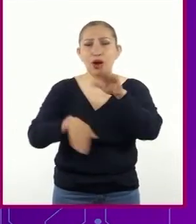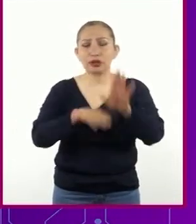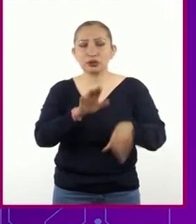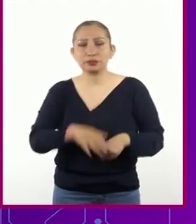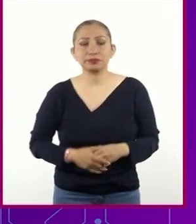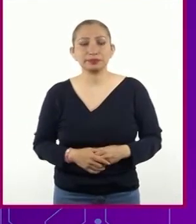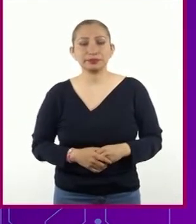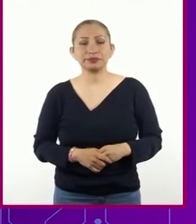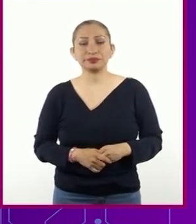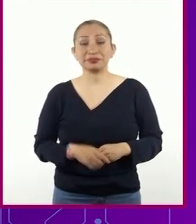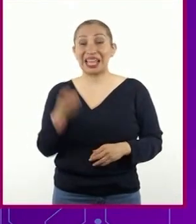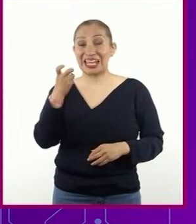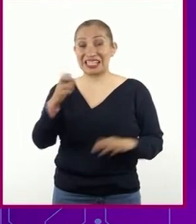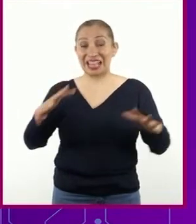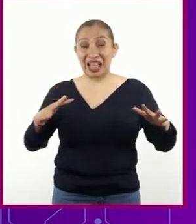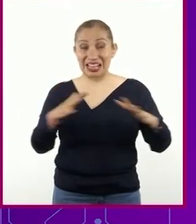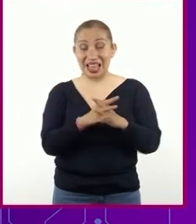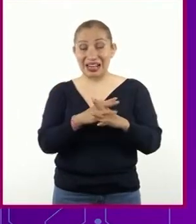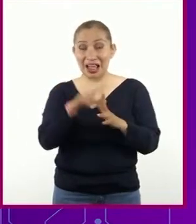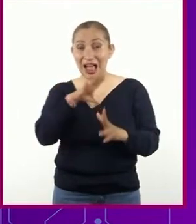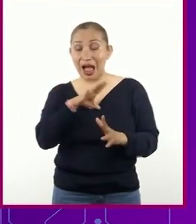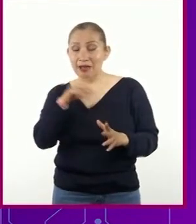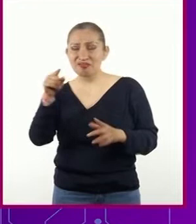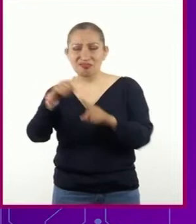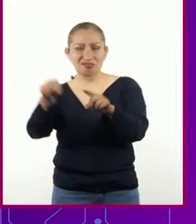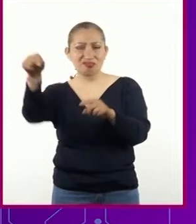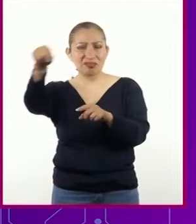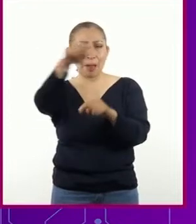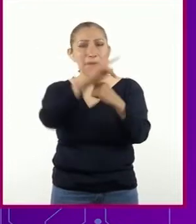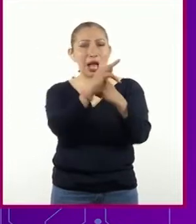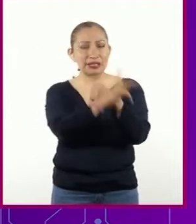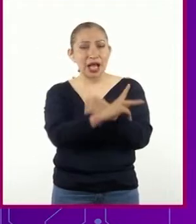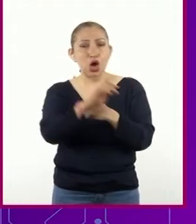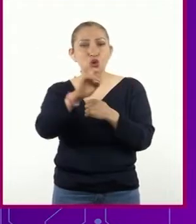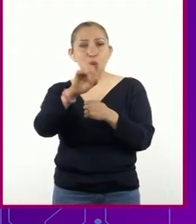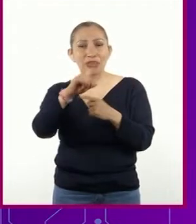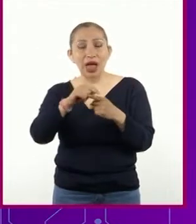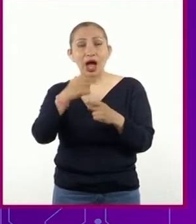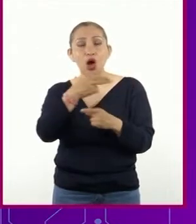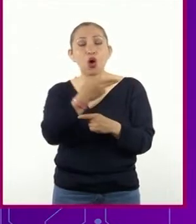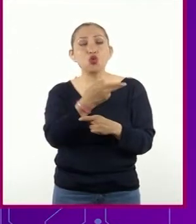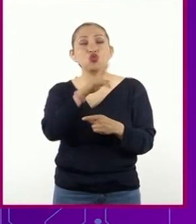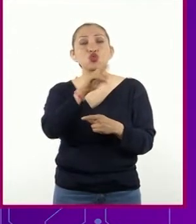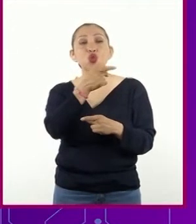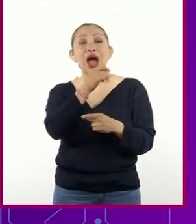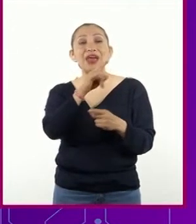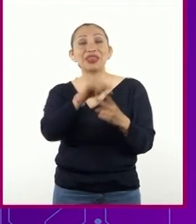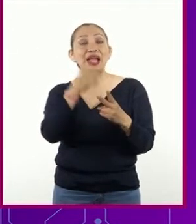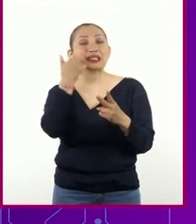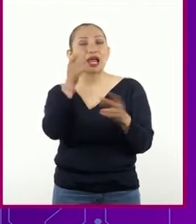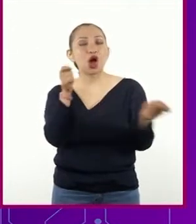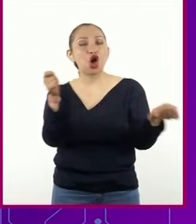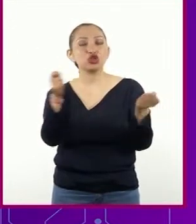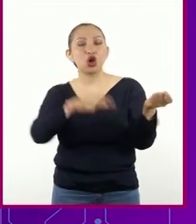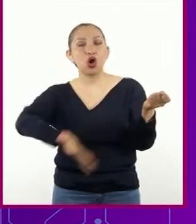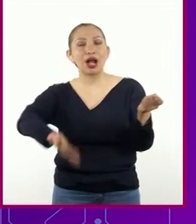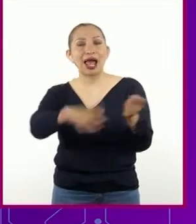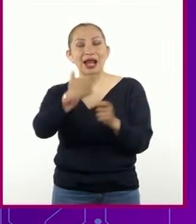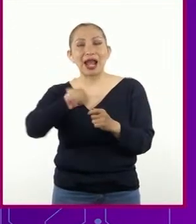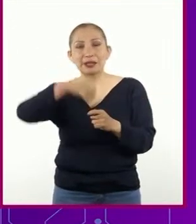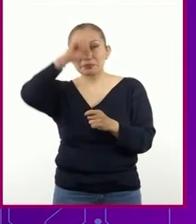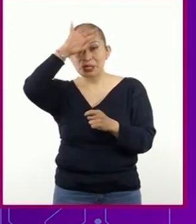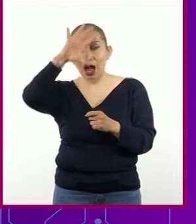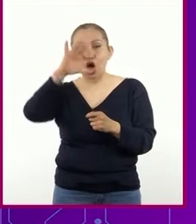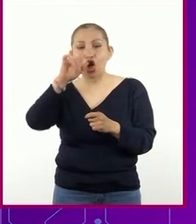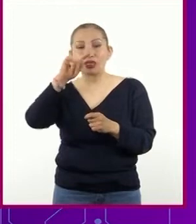muertos. En esta guerra están involucradas naciones como Ruanda y Uganda, que pretenden controlar las minas de